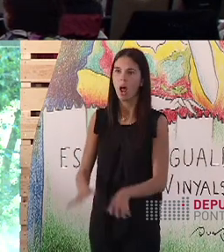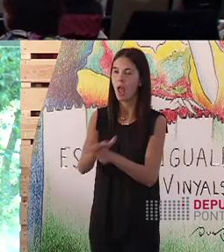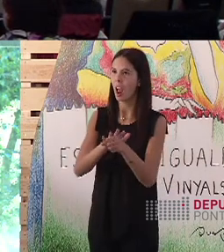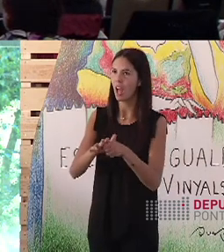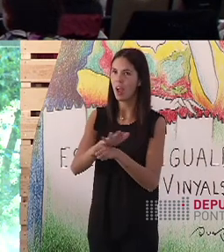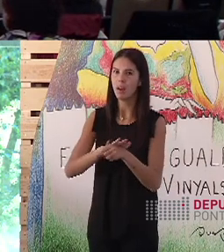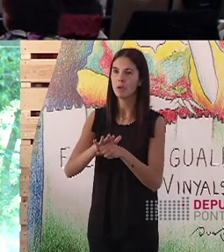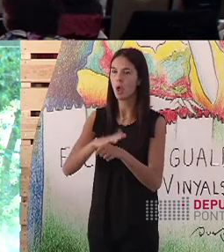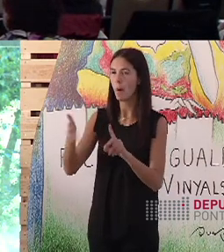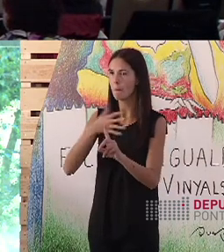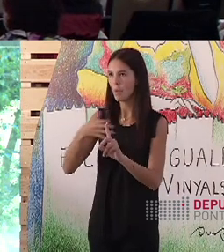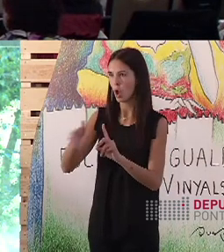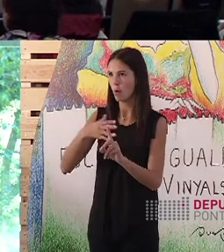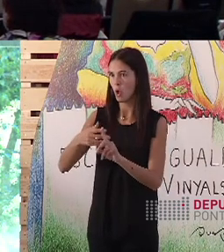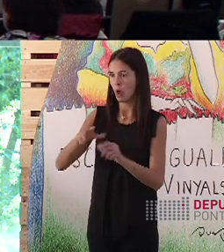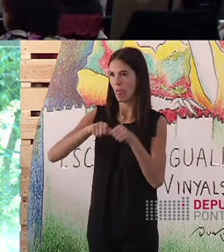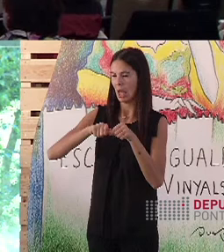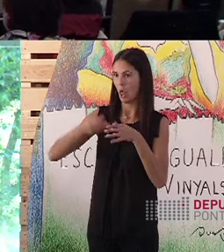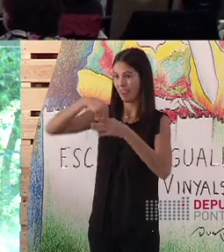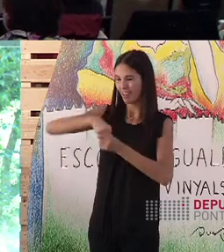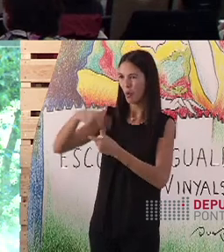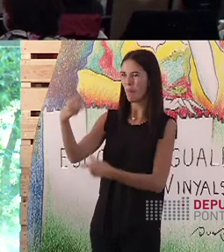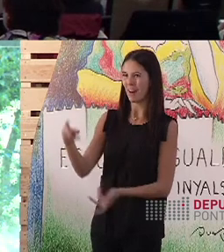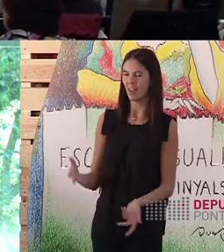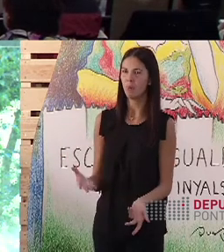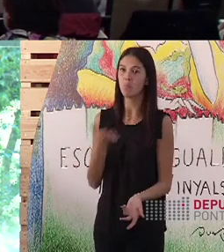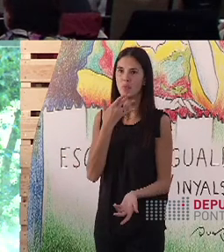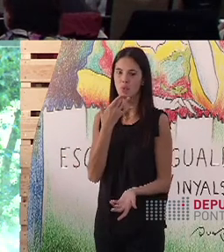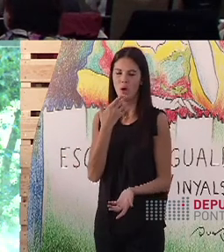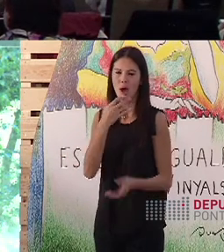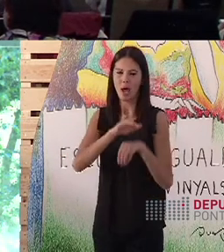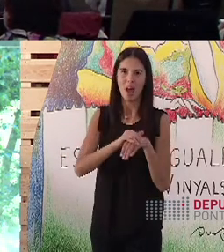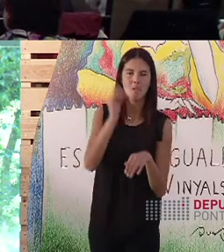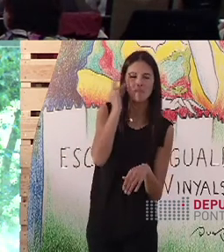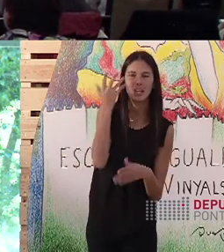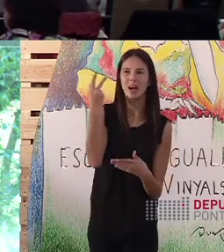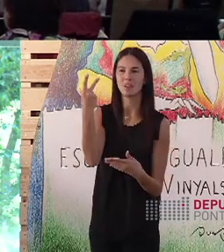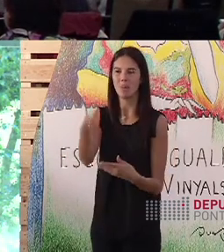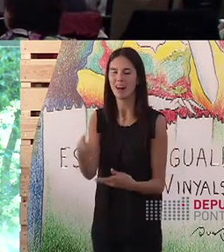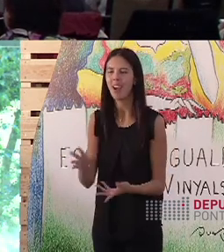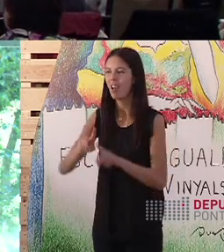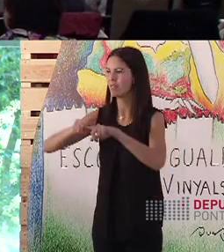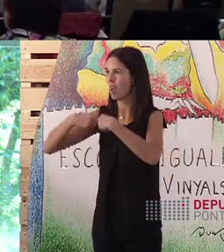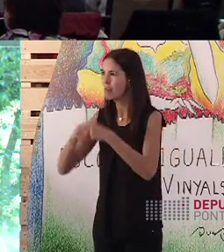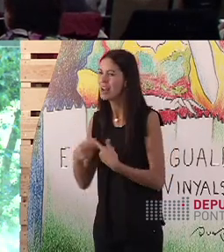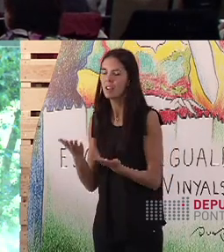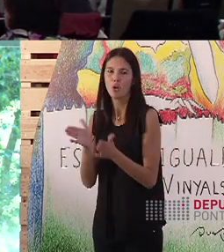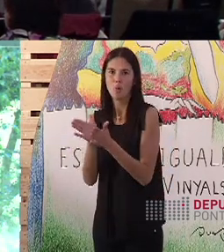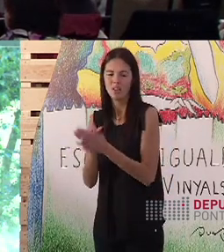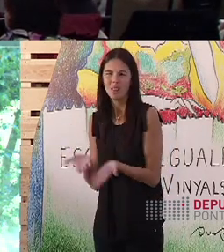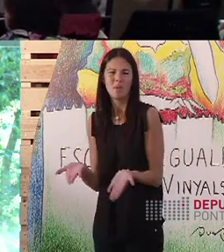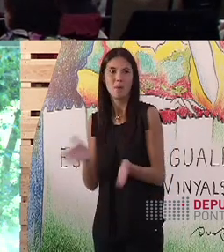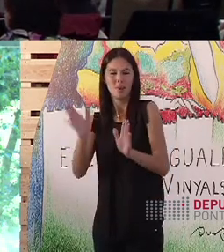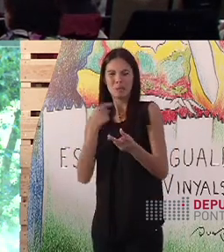xénero na parella, verdade? Cantas veces nos demos conta de amigas, compañeiras, familiares, que nun primeiro momento, pero como é